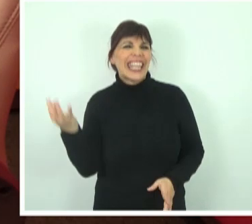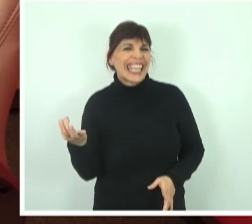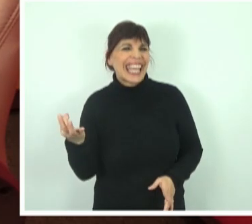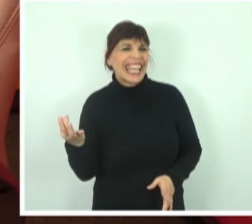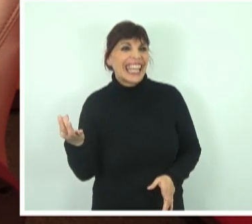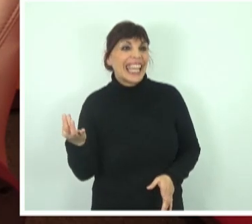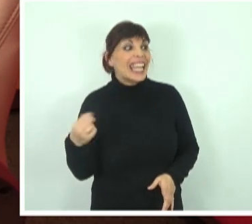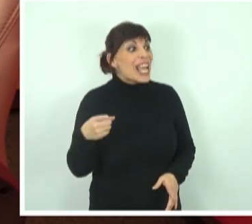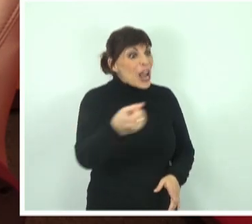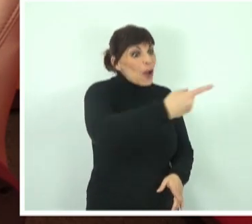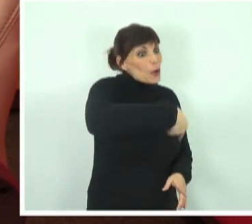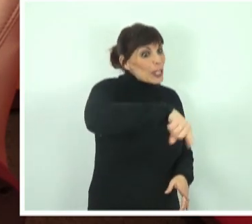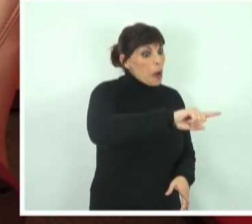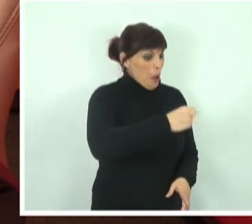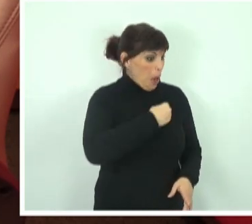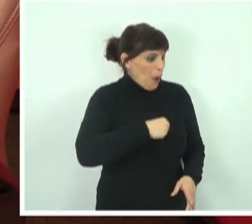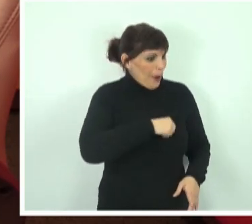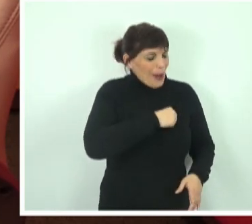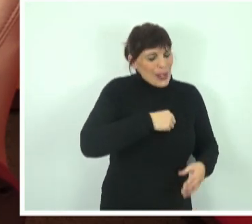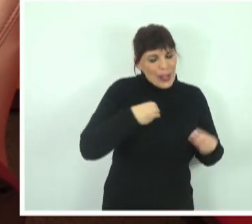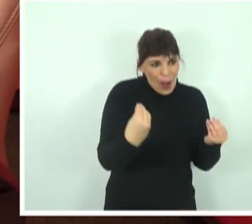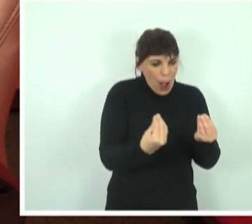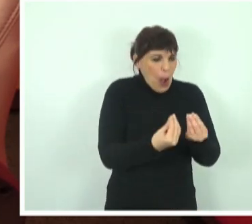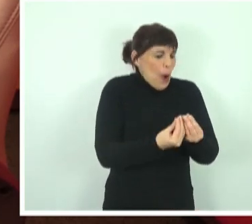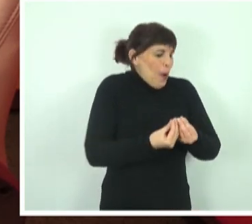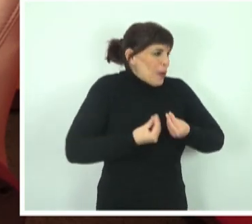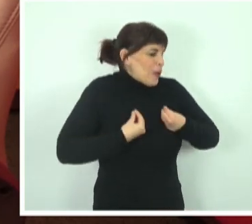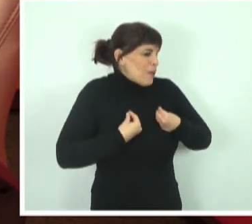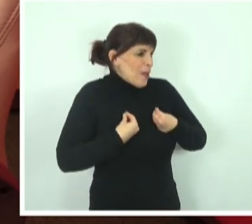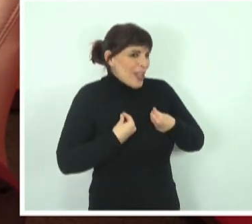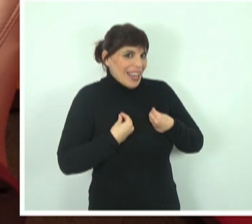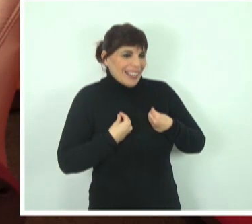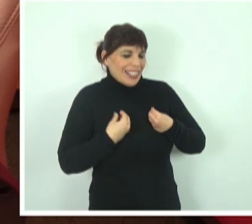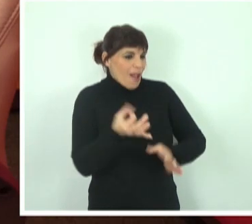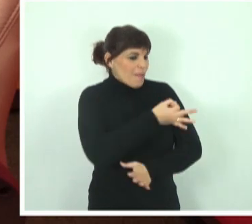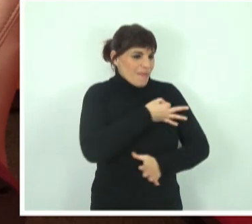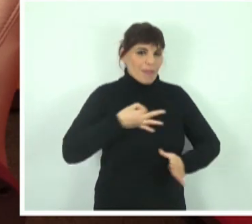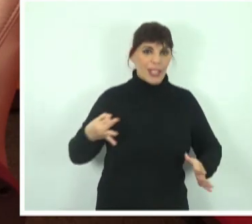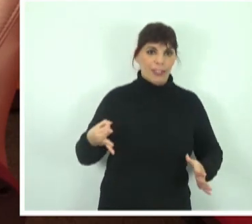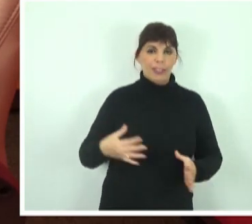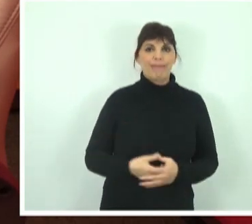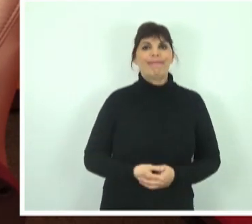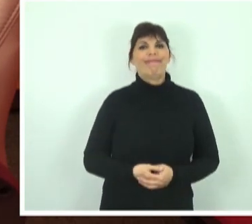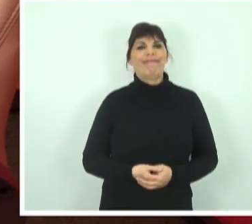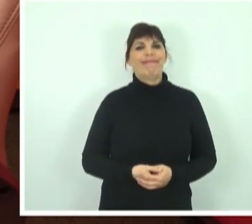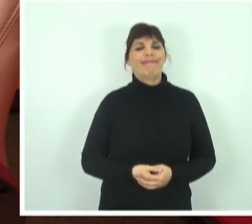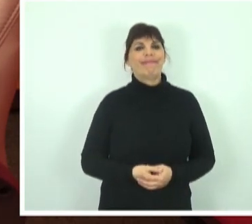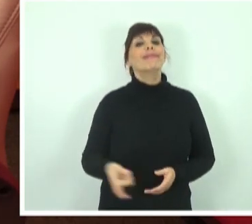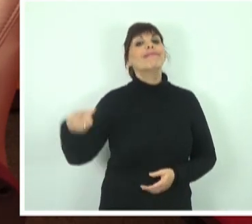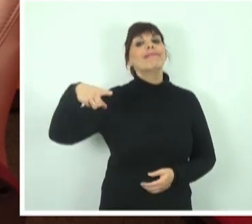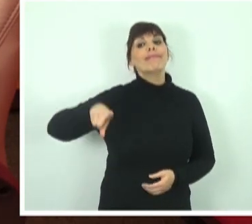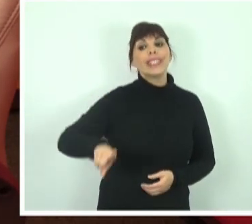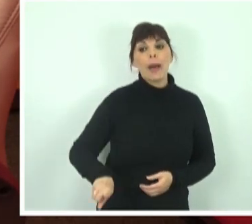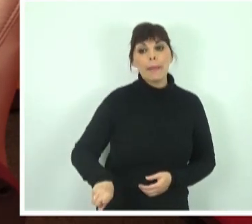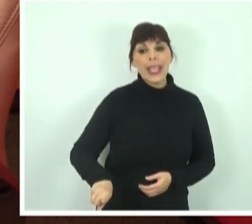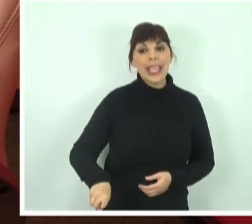visitar, habitar. Acuérdate que Salmo 91, versículo 1 dice, el que habita